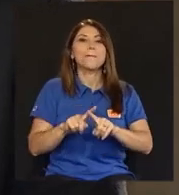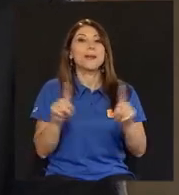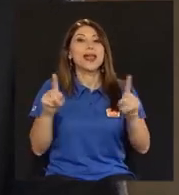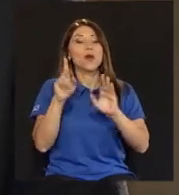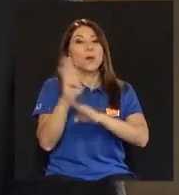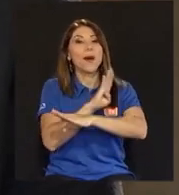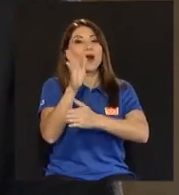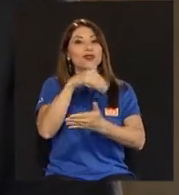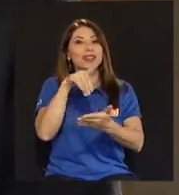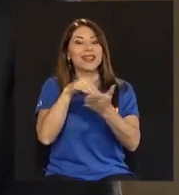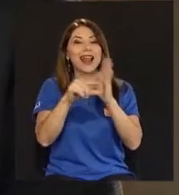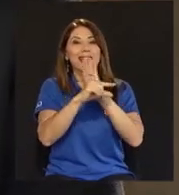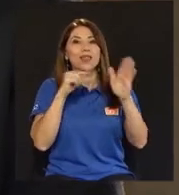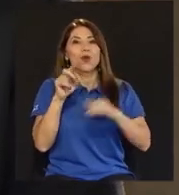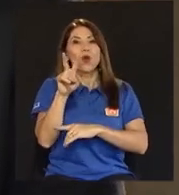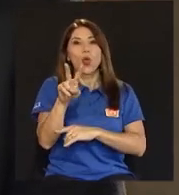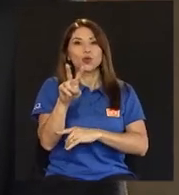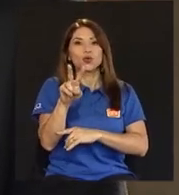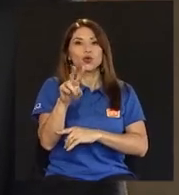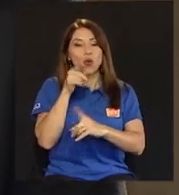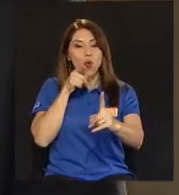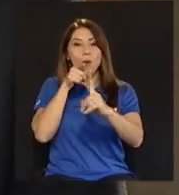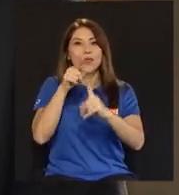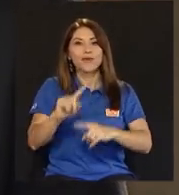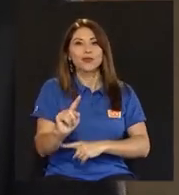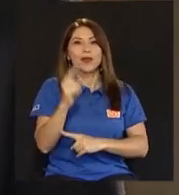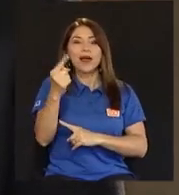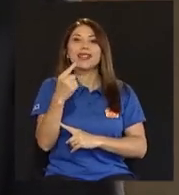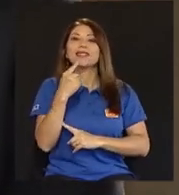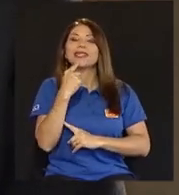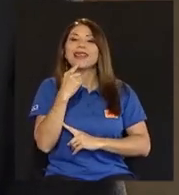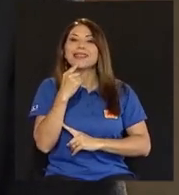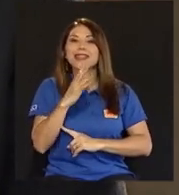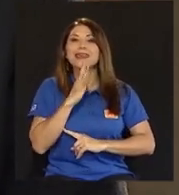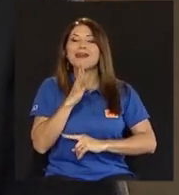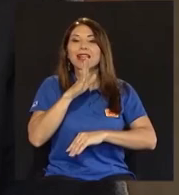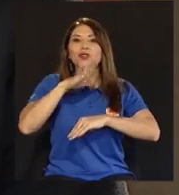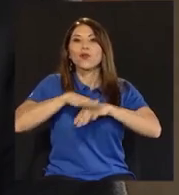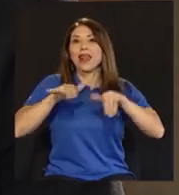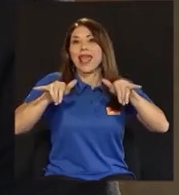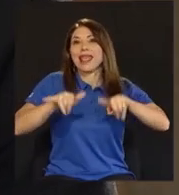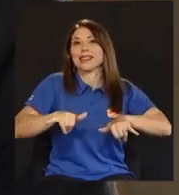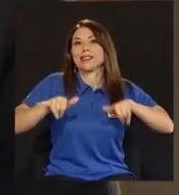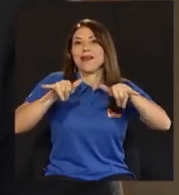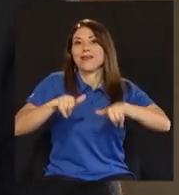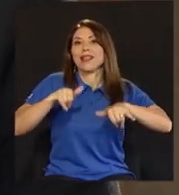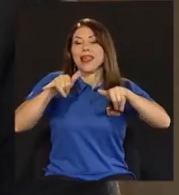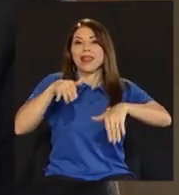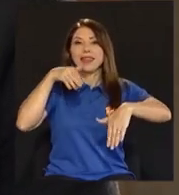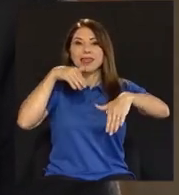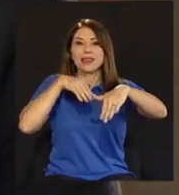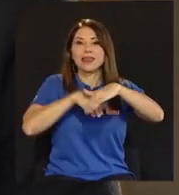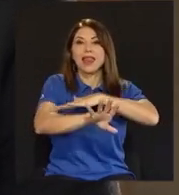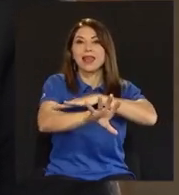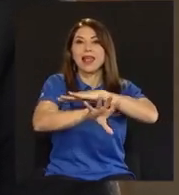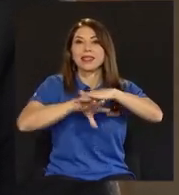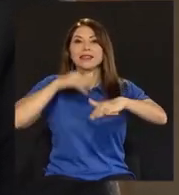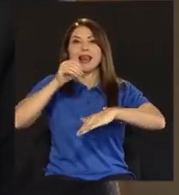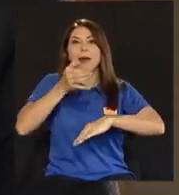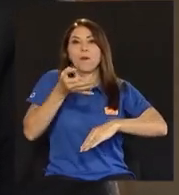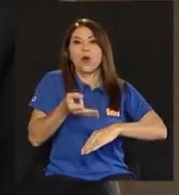en su artículo 2 que es como sus objetivos primarios serán la estabilidad interna externa de la moneda nacional